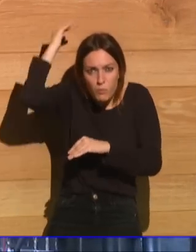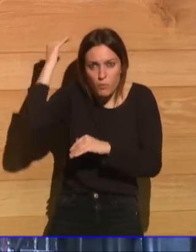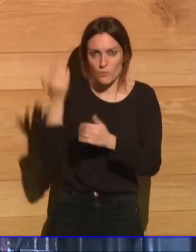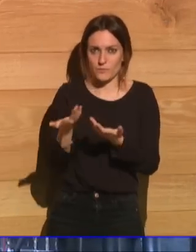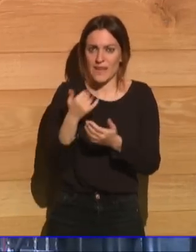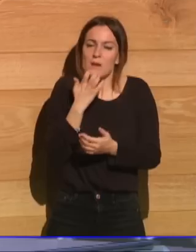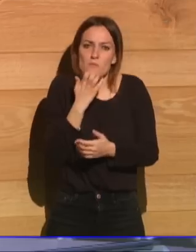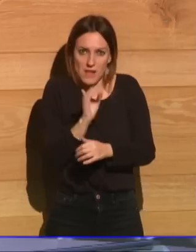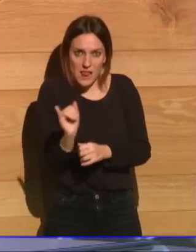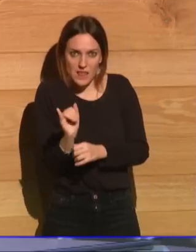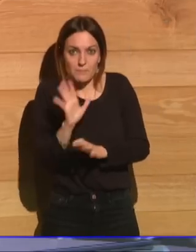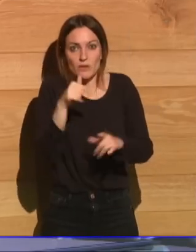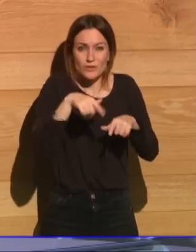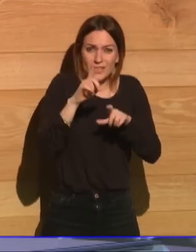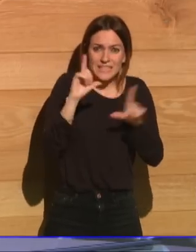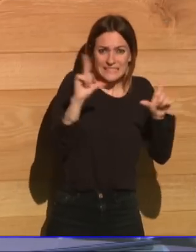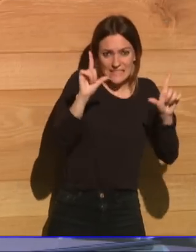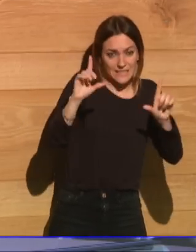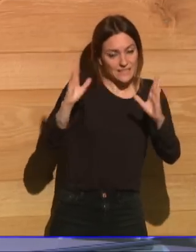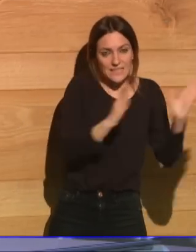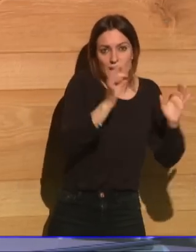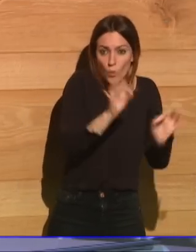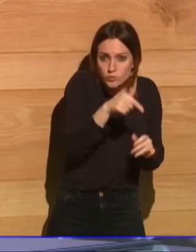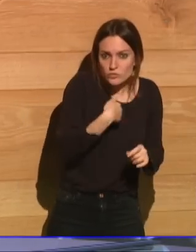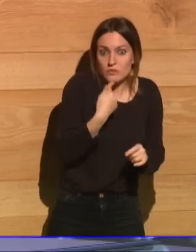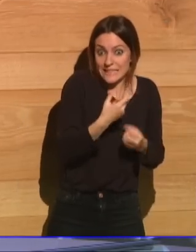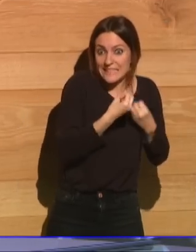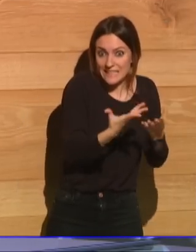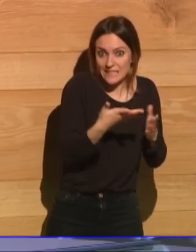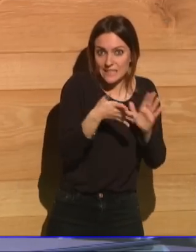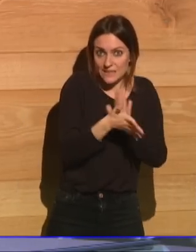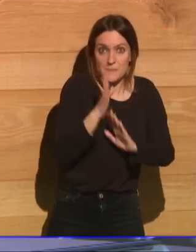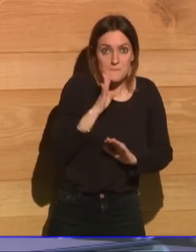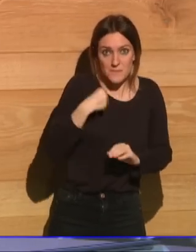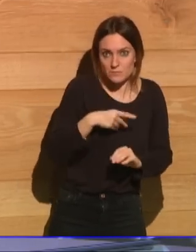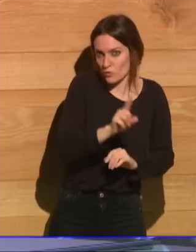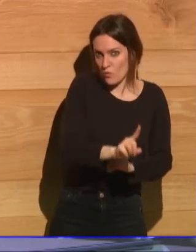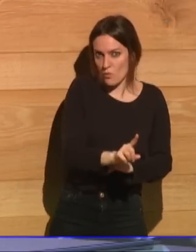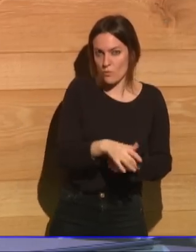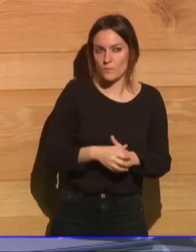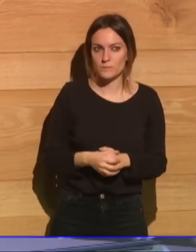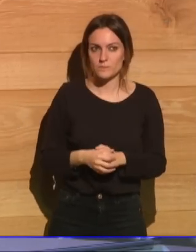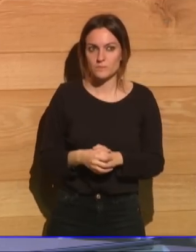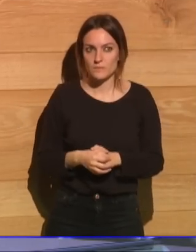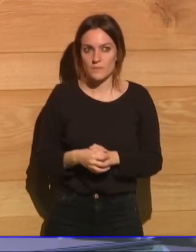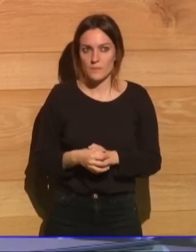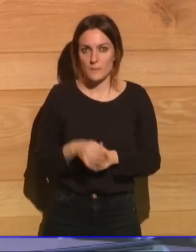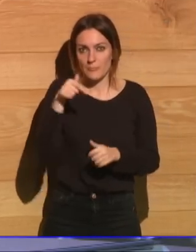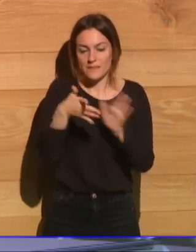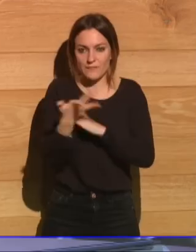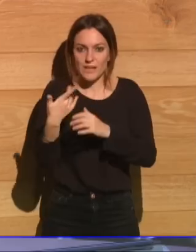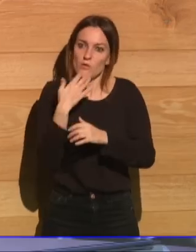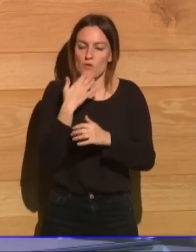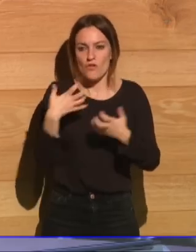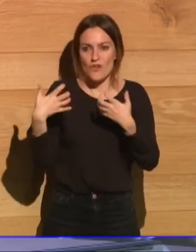de la que os digo, no. Y ahí otras, no, ¿eh? es verdad que tu cerebro traduce, claro, la que dice Javi digamos que es slapstick, entonces es guerra de tartas